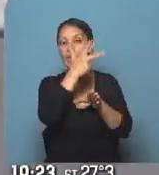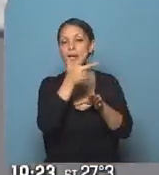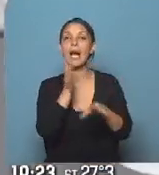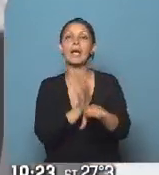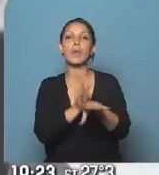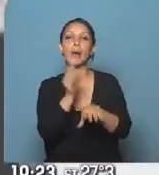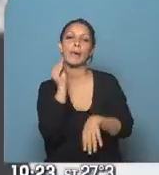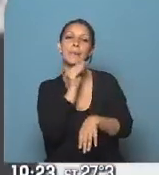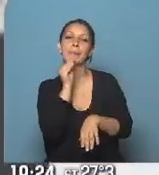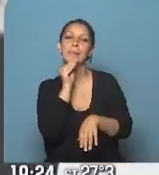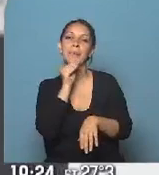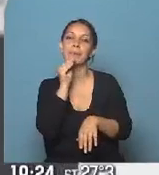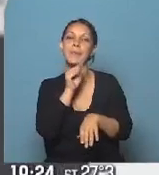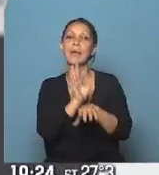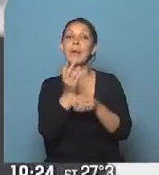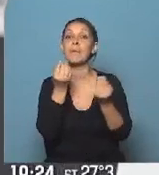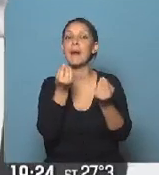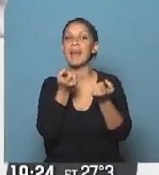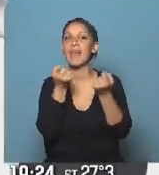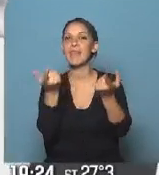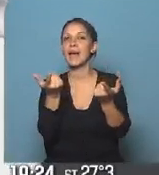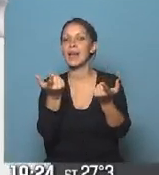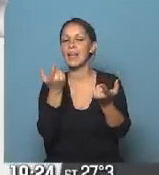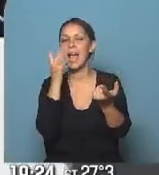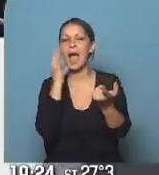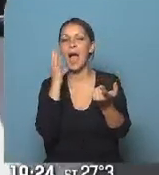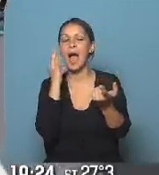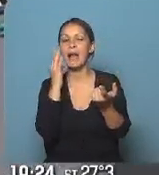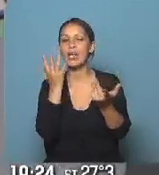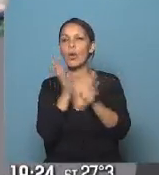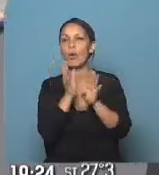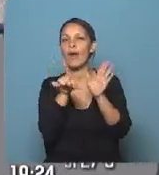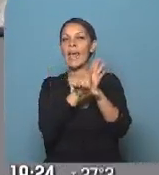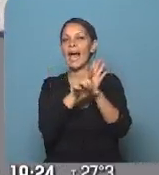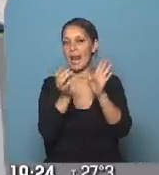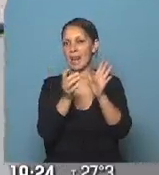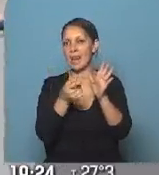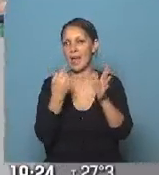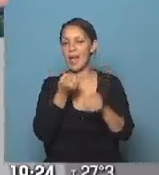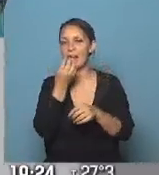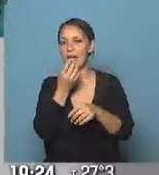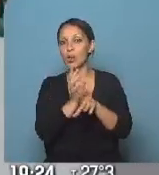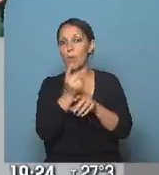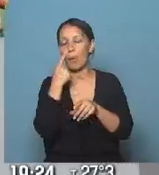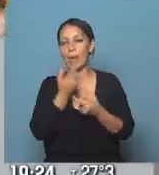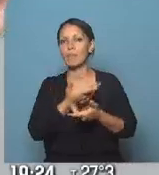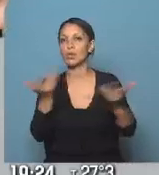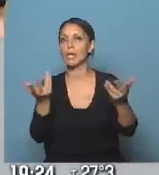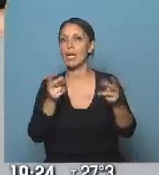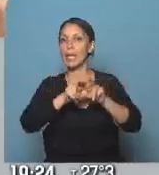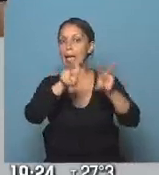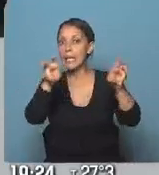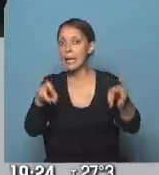fachada para intentar darle una apariencia lícita a las declaraciones juradas, es decir, abultar ingresos que muchas veces